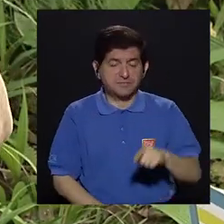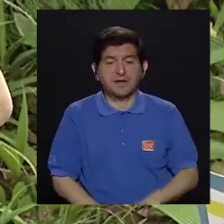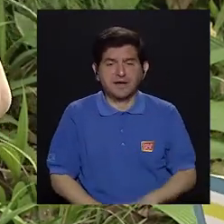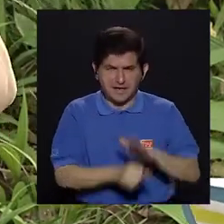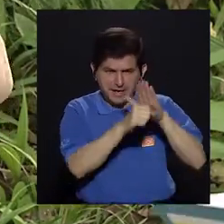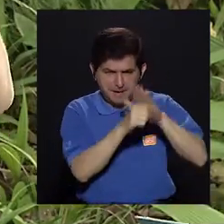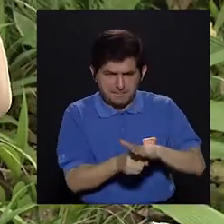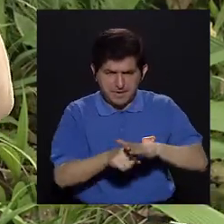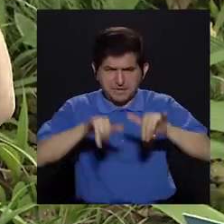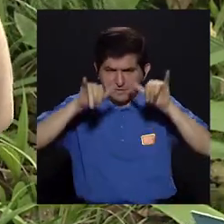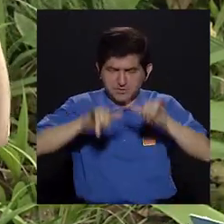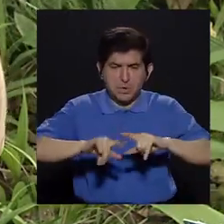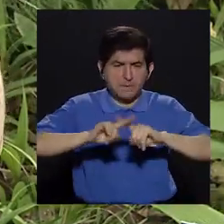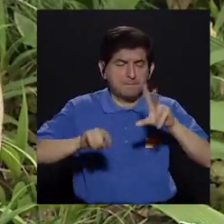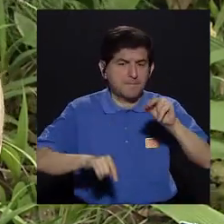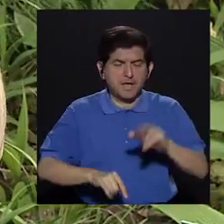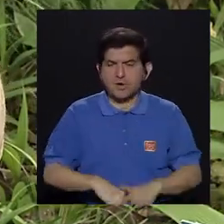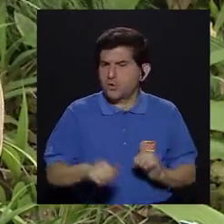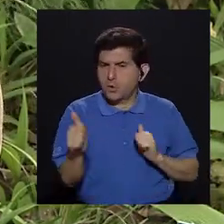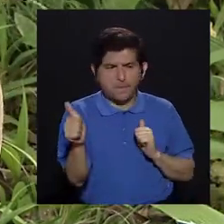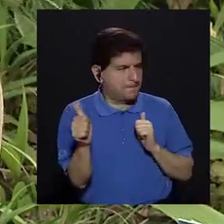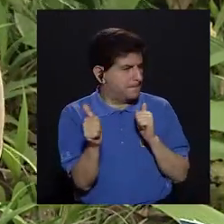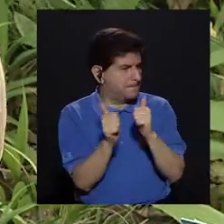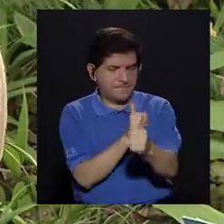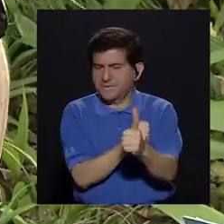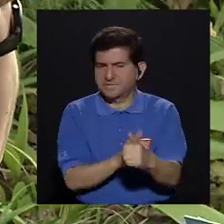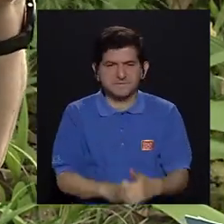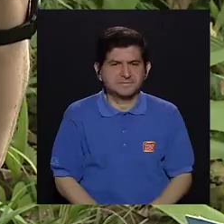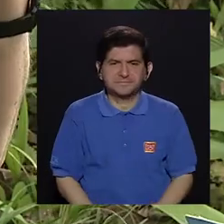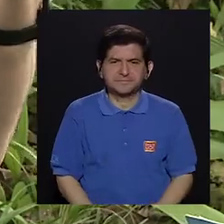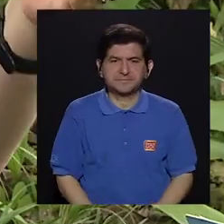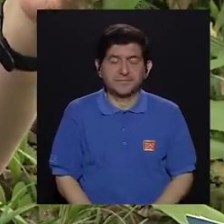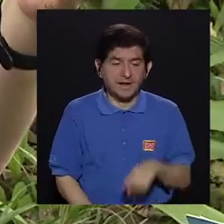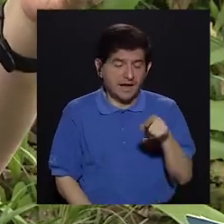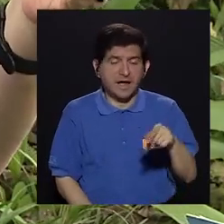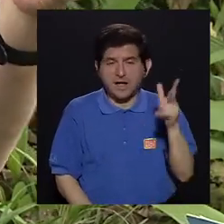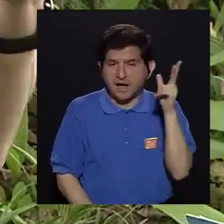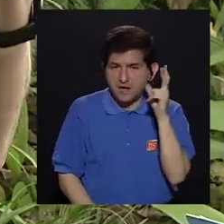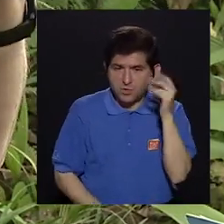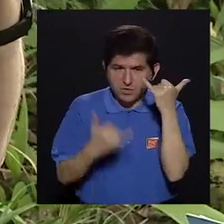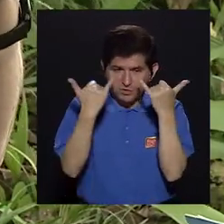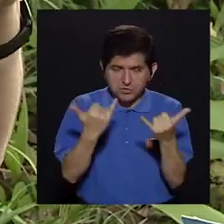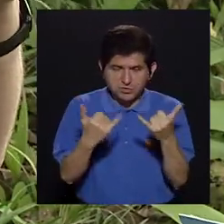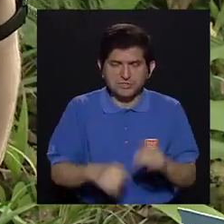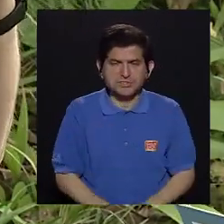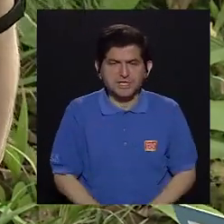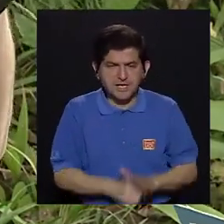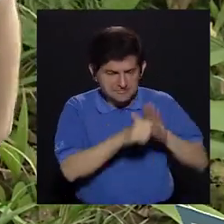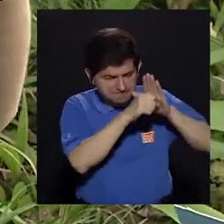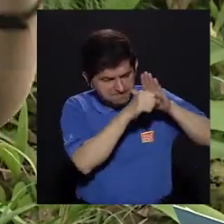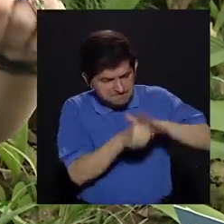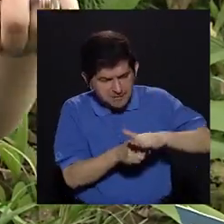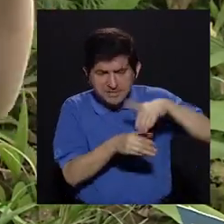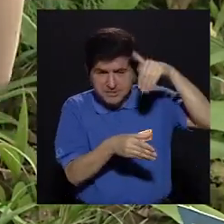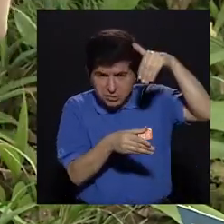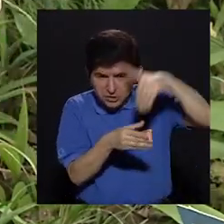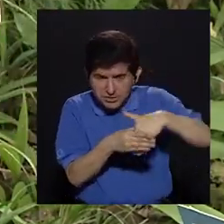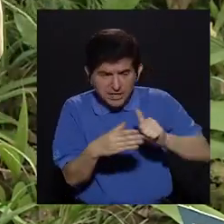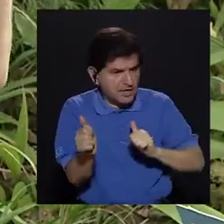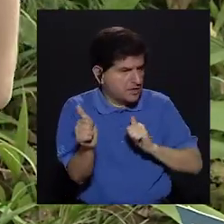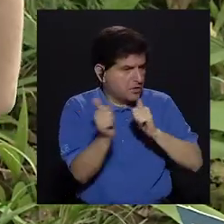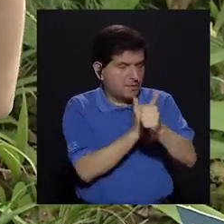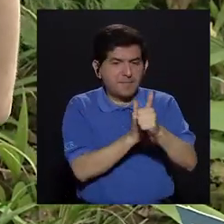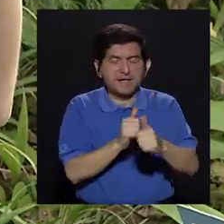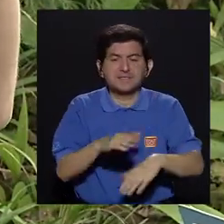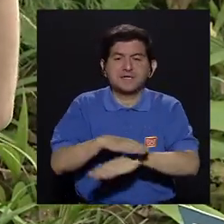presión, pero que no esté sobrepasando, más bien, es decir, cuando la válvula suena es porque la presión interna